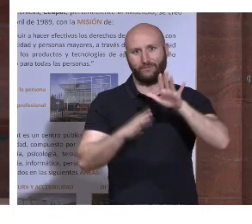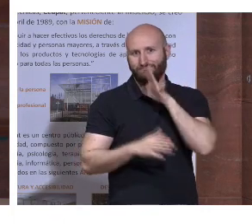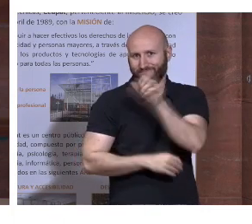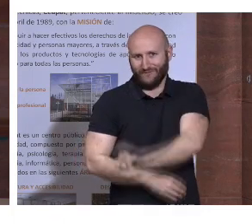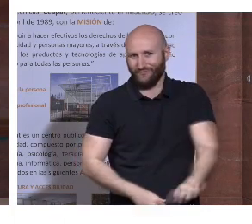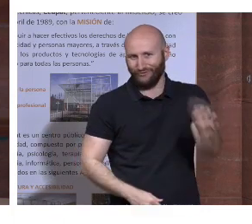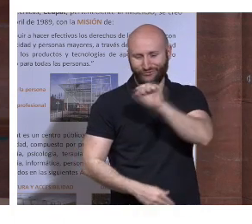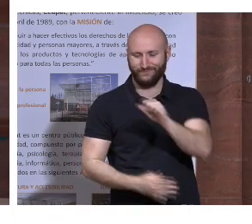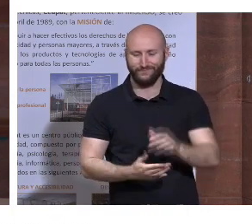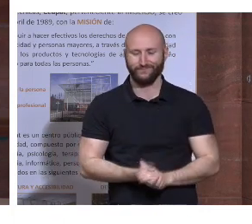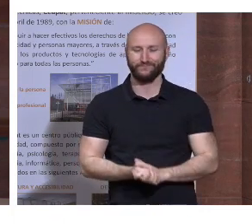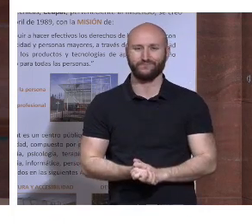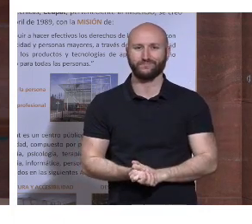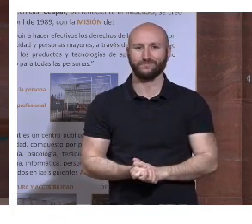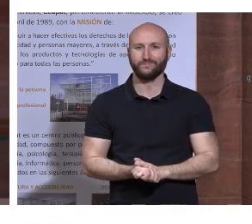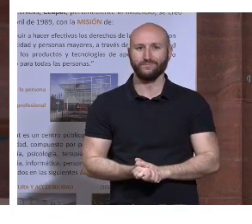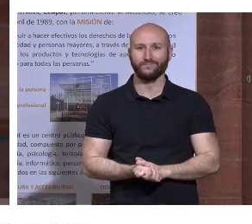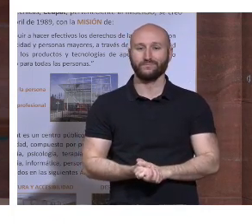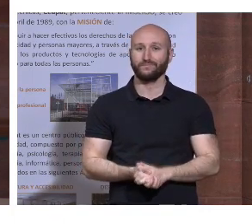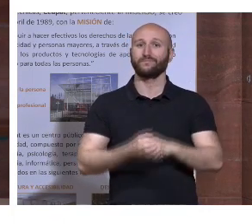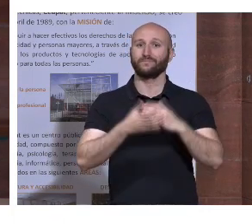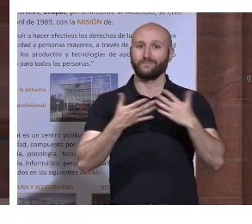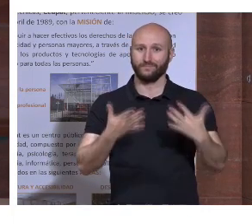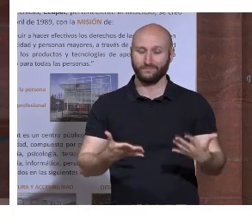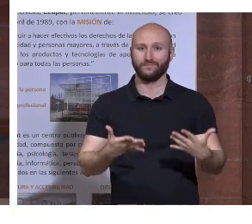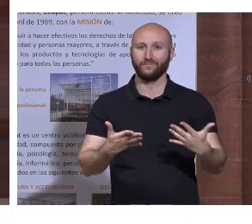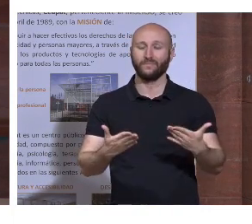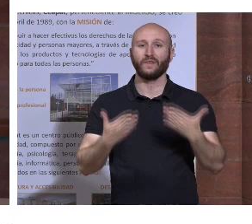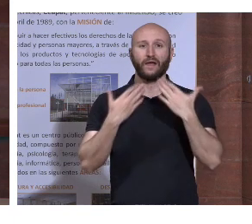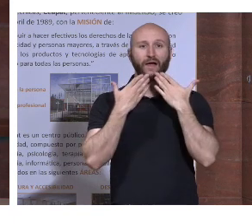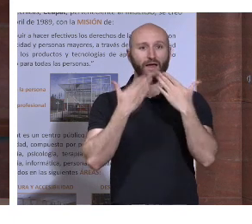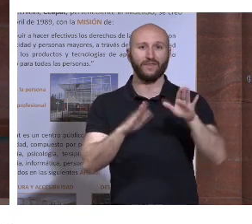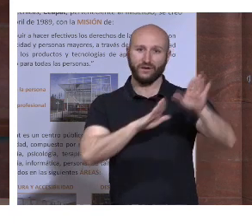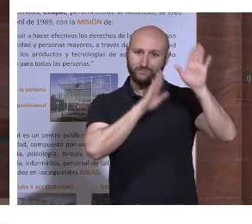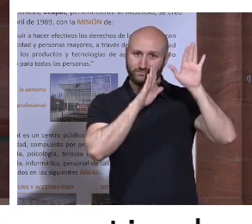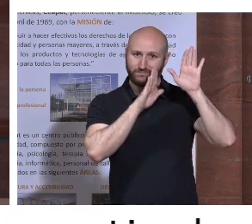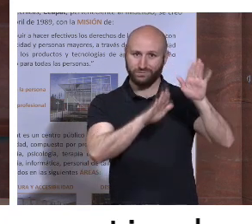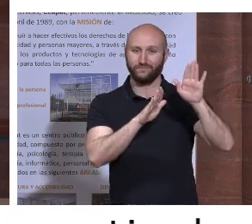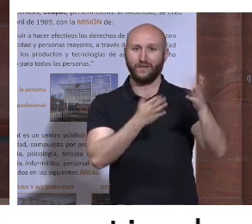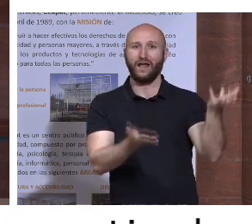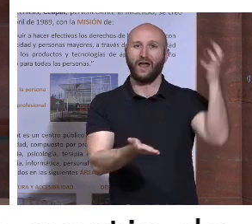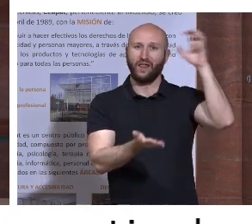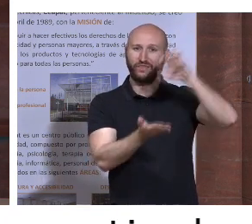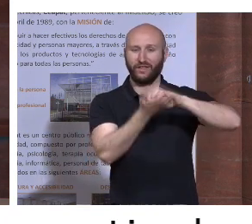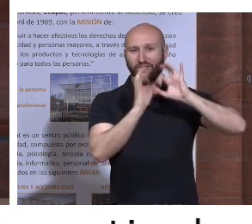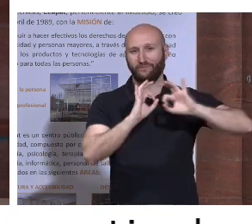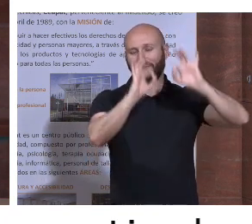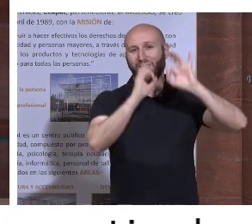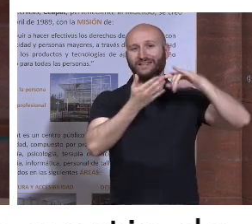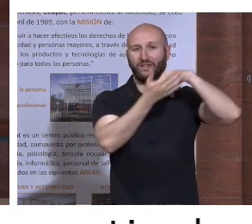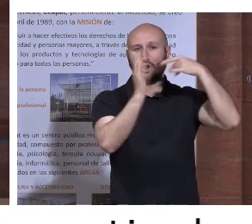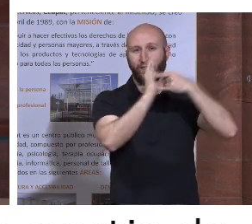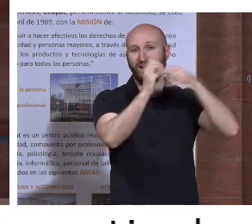Y precisamente fue a partir de una estancia en el Center for Applied Special